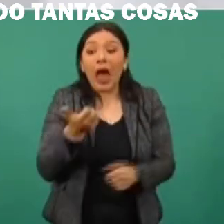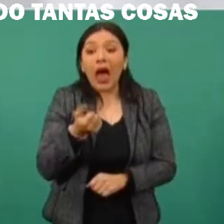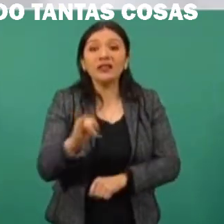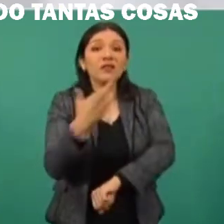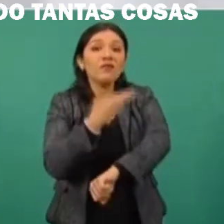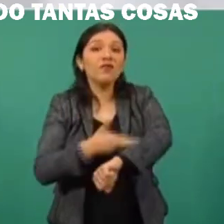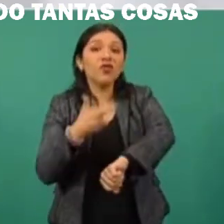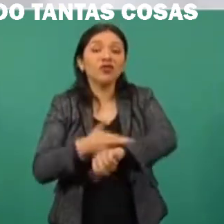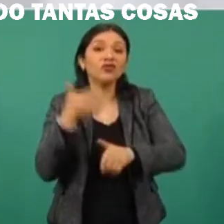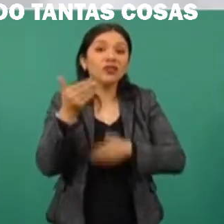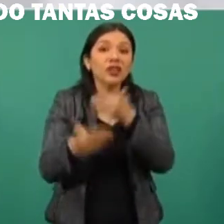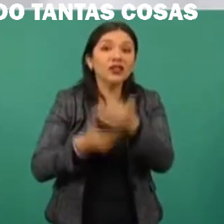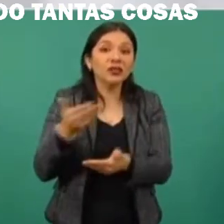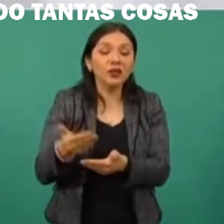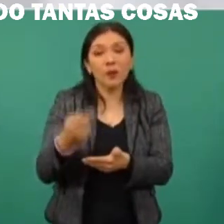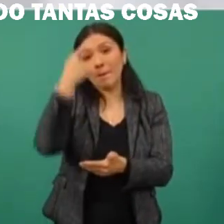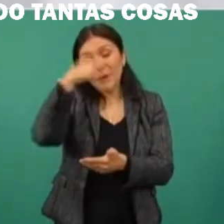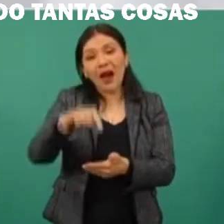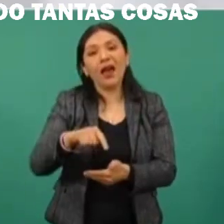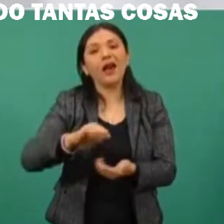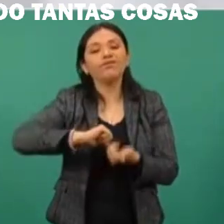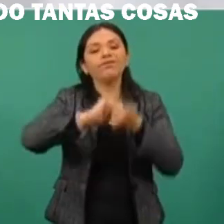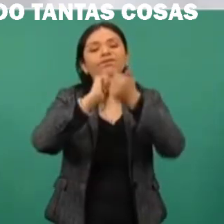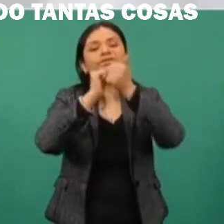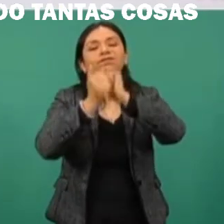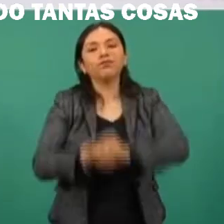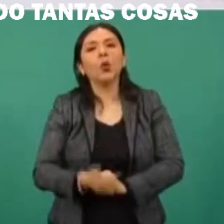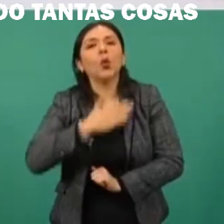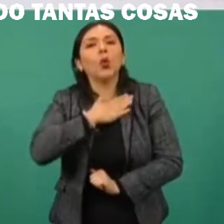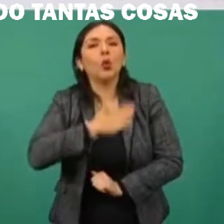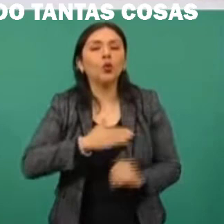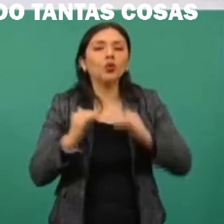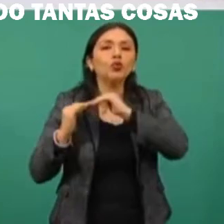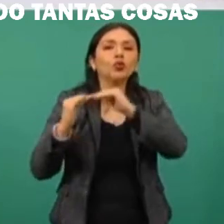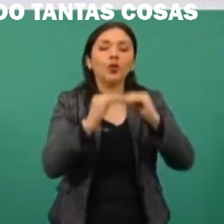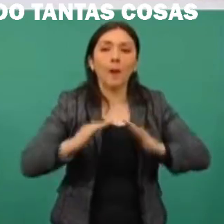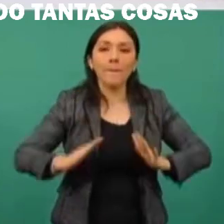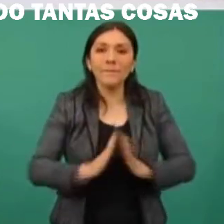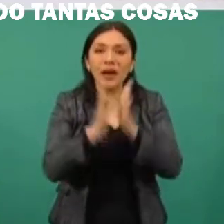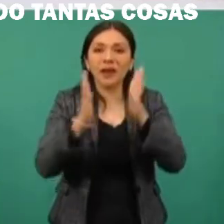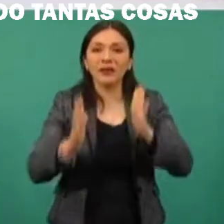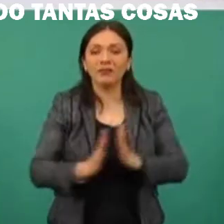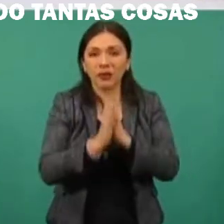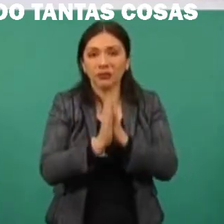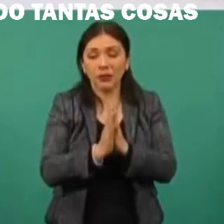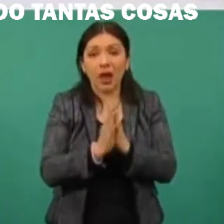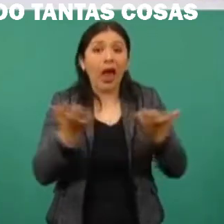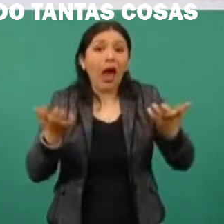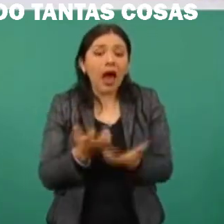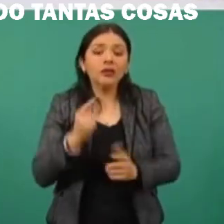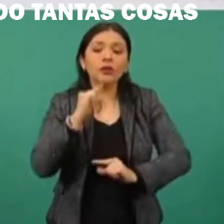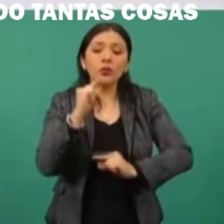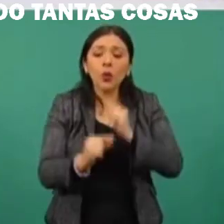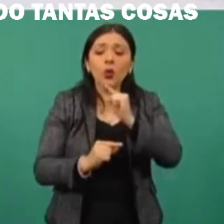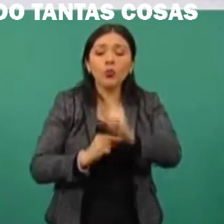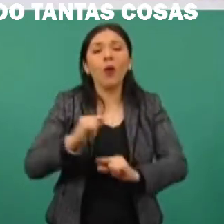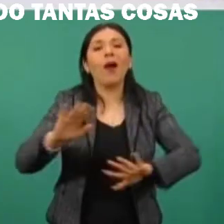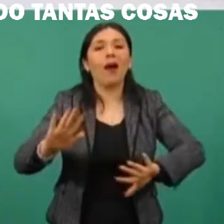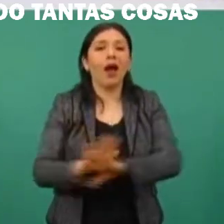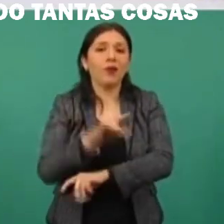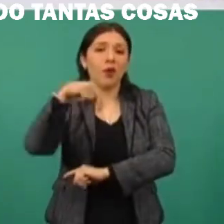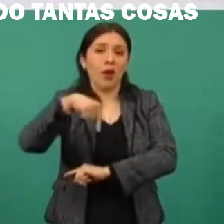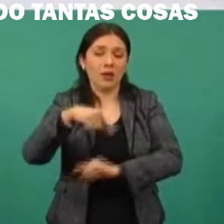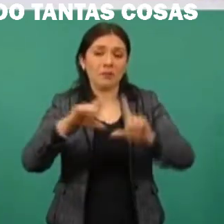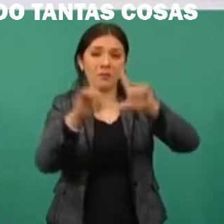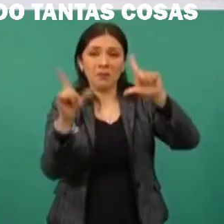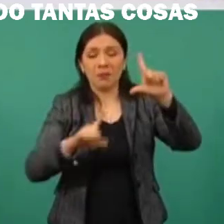proceso de democratización que se está llevando a cabo en nuestro país.